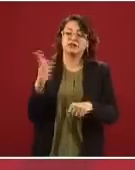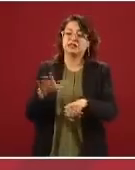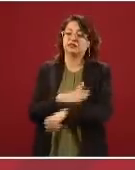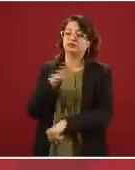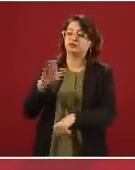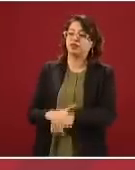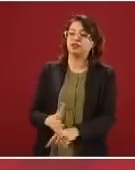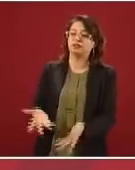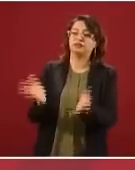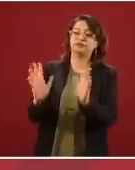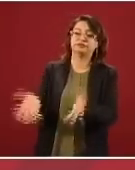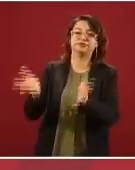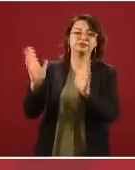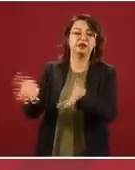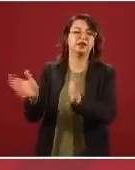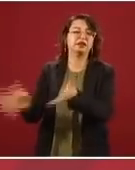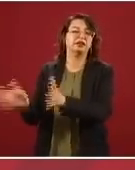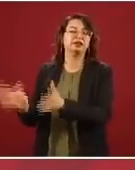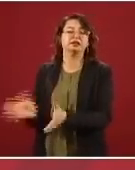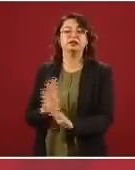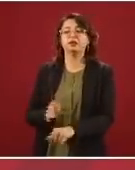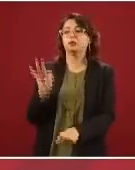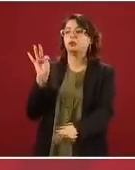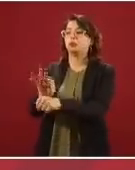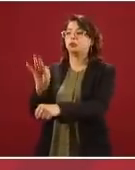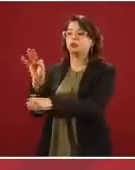estar parando esas cosas,